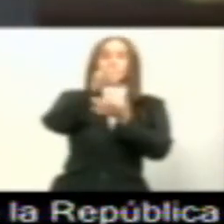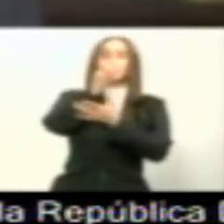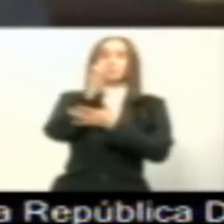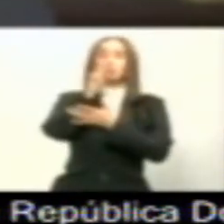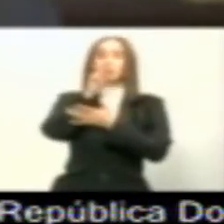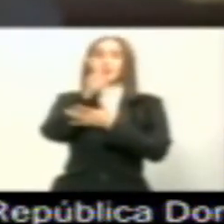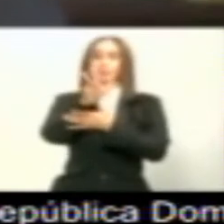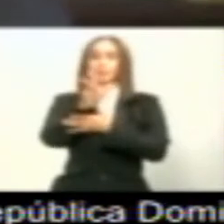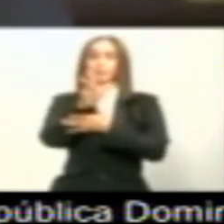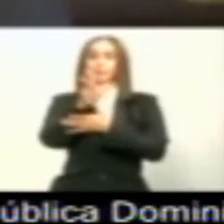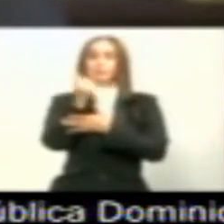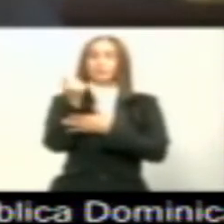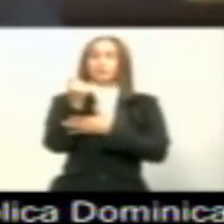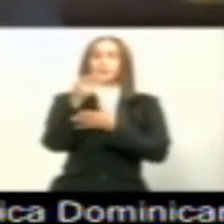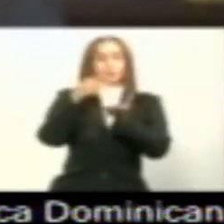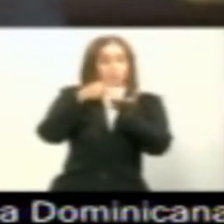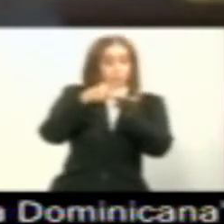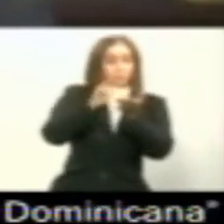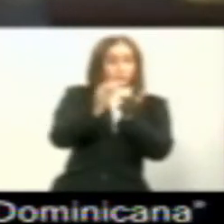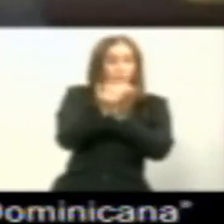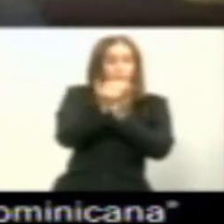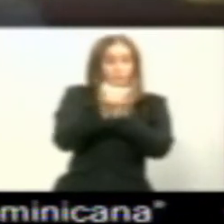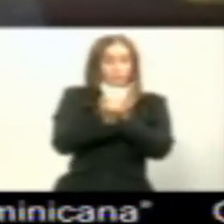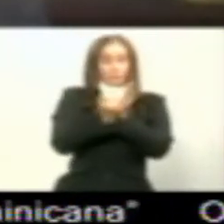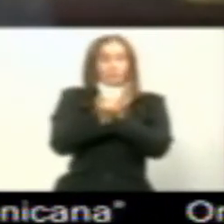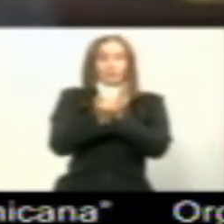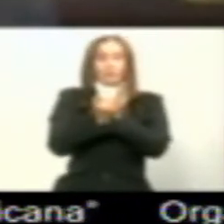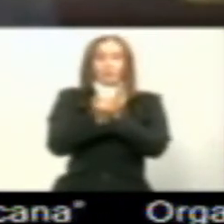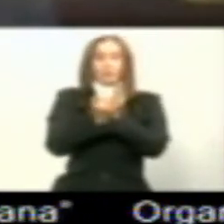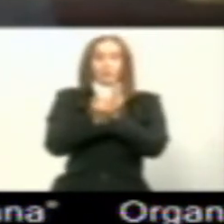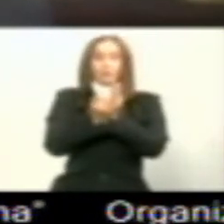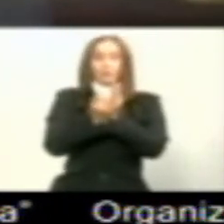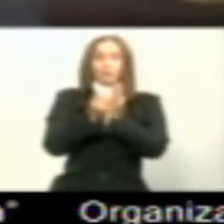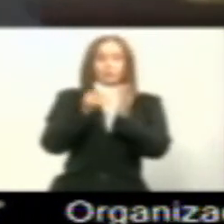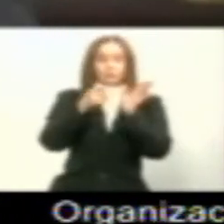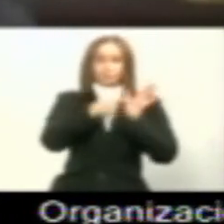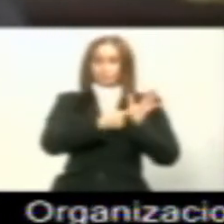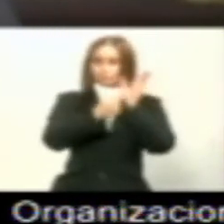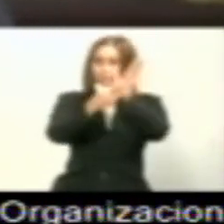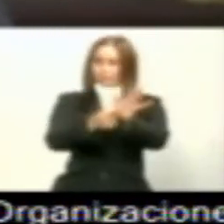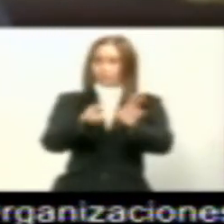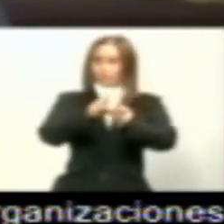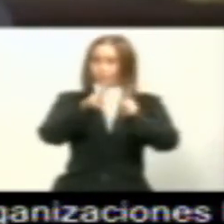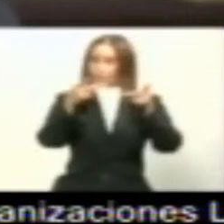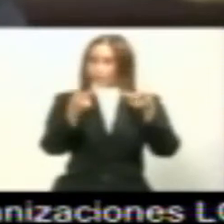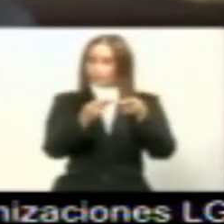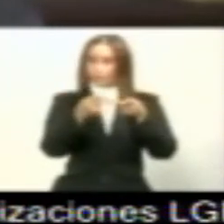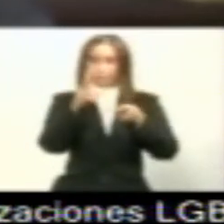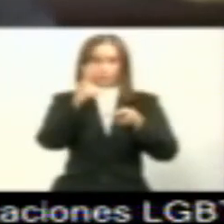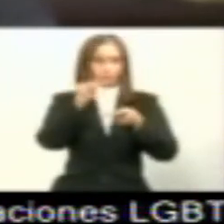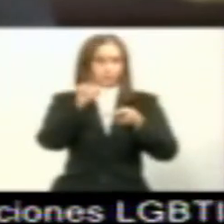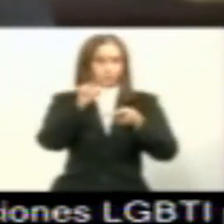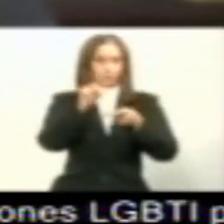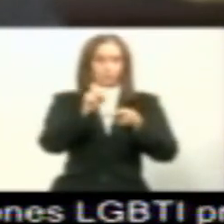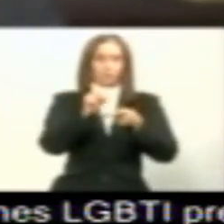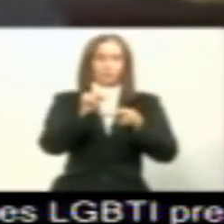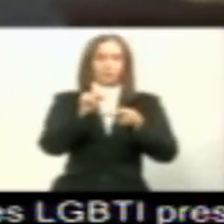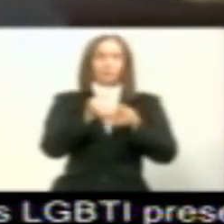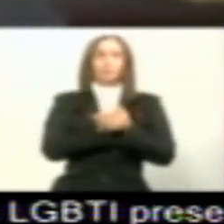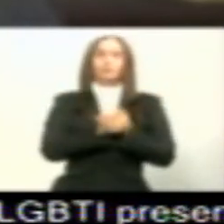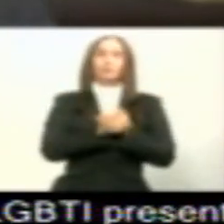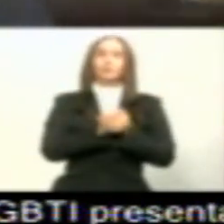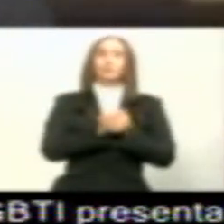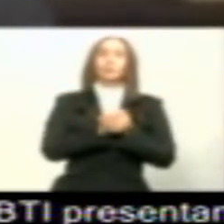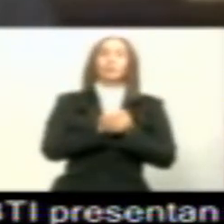menos, lo que contradice el reporte de Diario Libre. Pero es bueno que se sepa, yo lo voy a adelantar aquí,